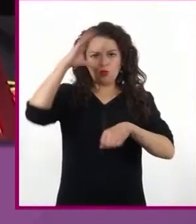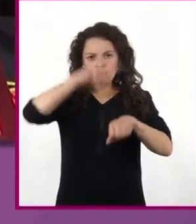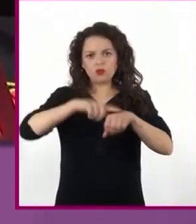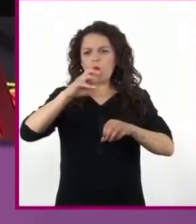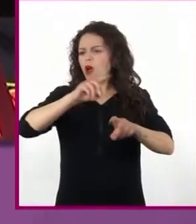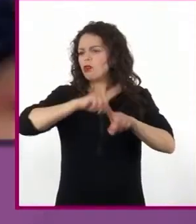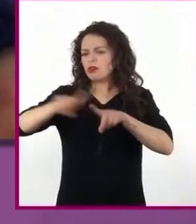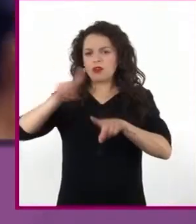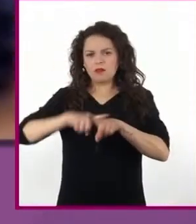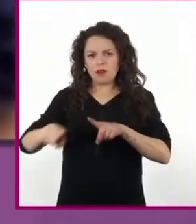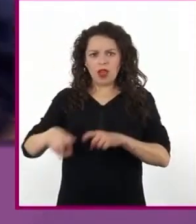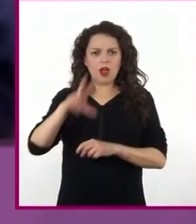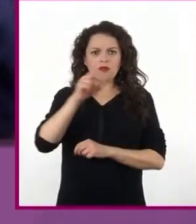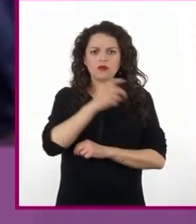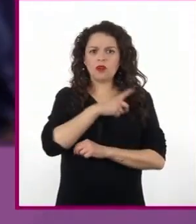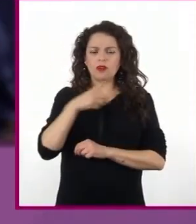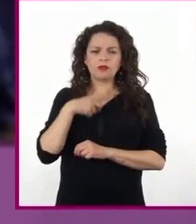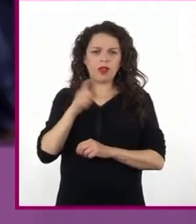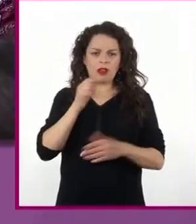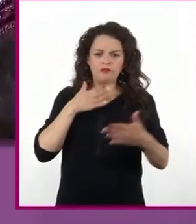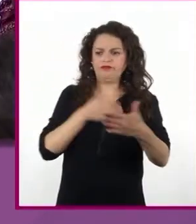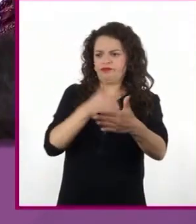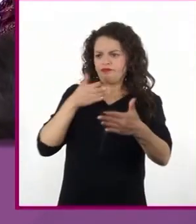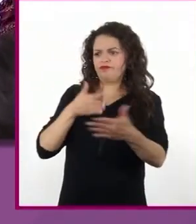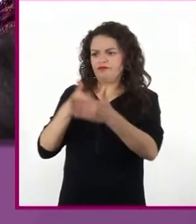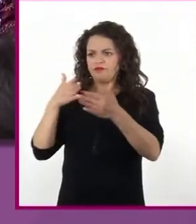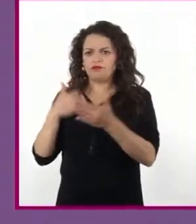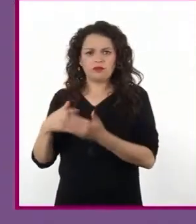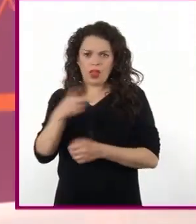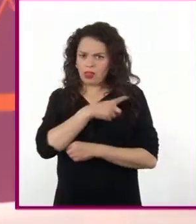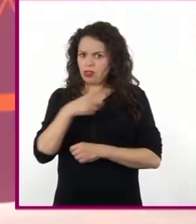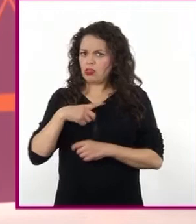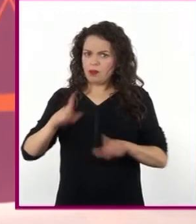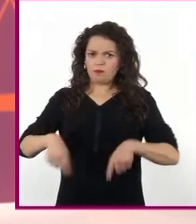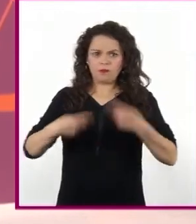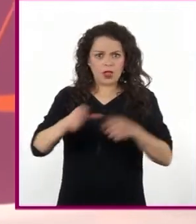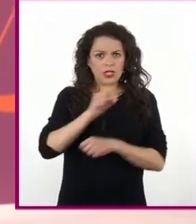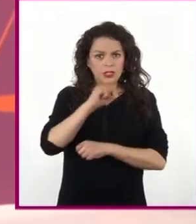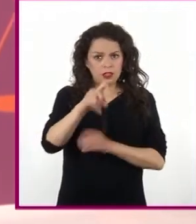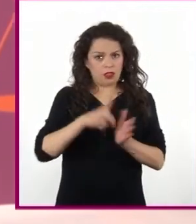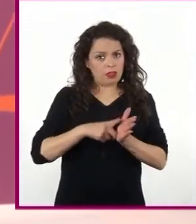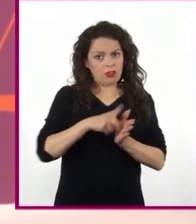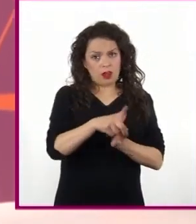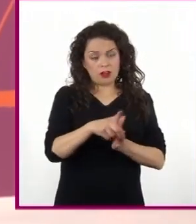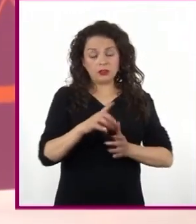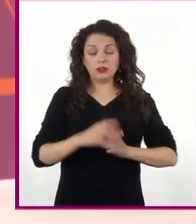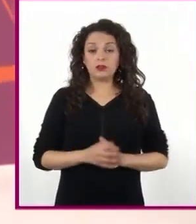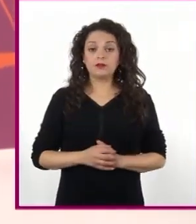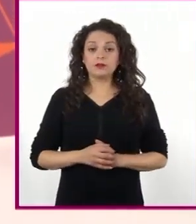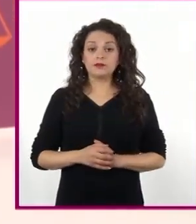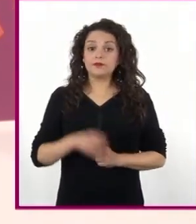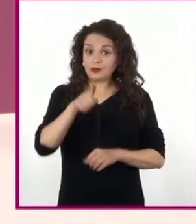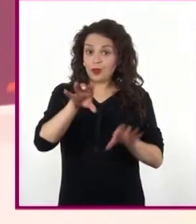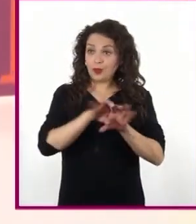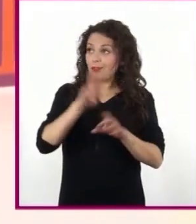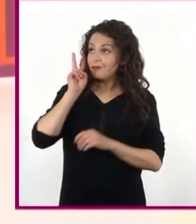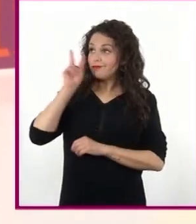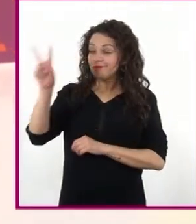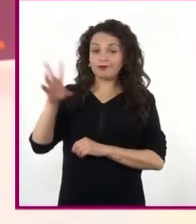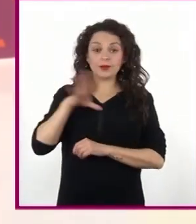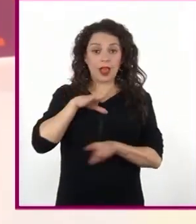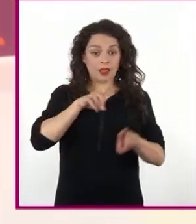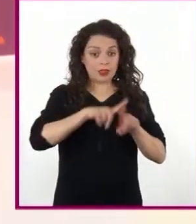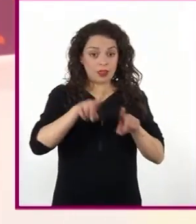impidan que las personas alcancen el cumplimiento de sus derechos. Como apreciaron, las